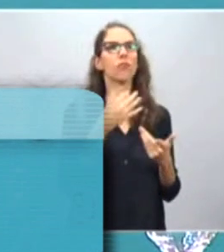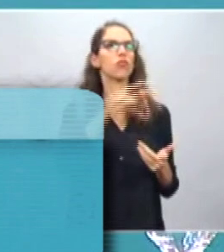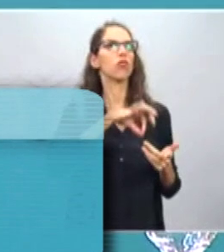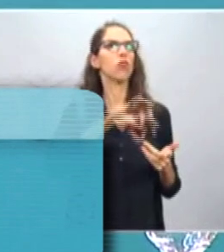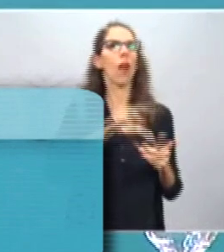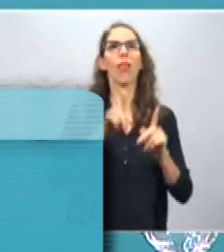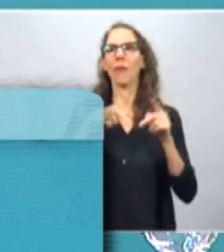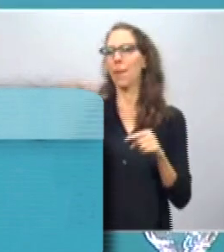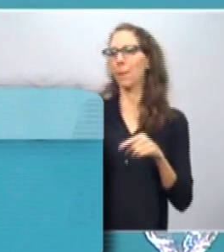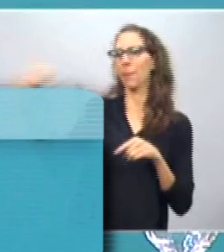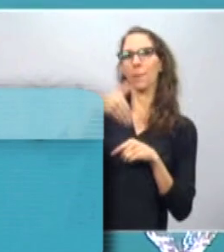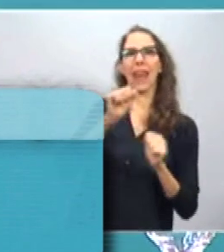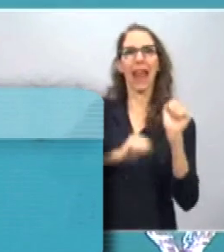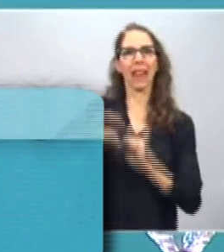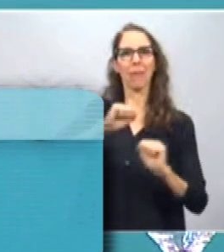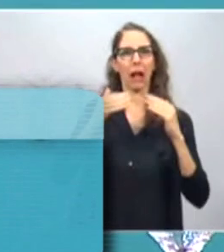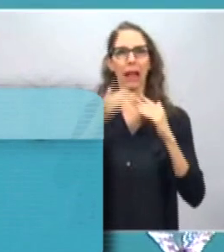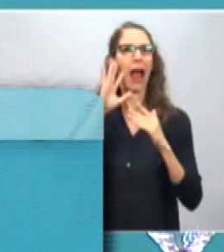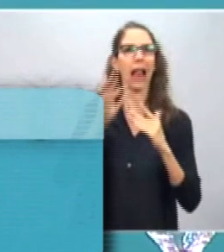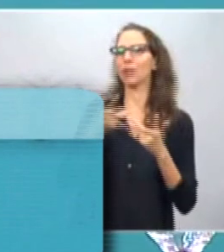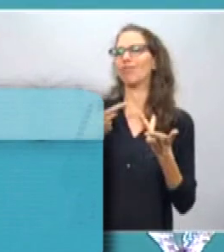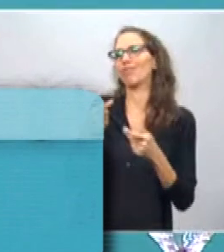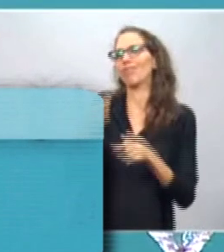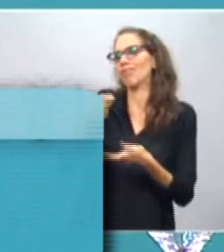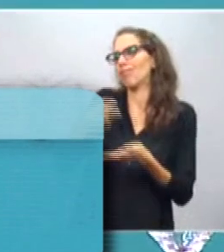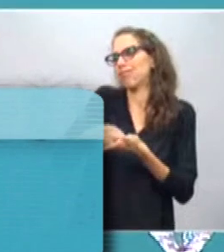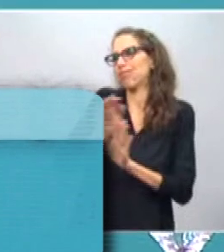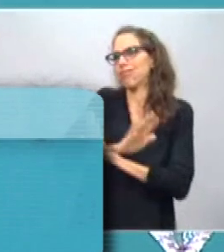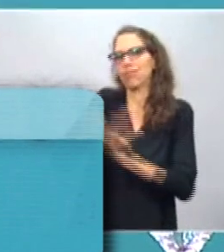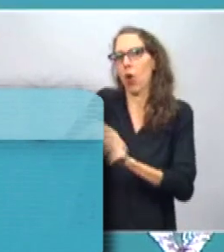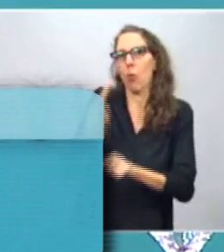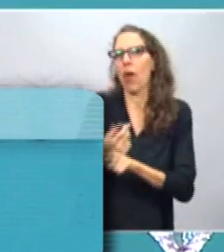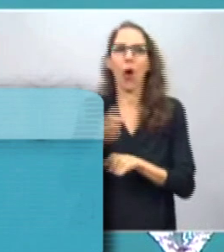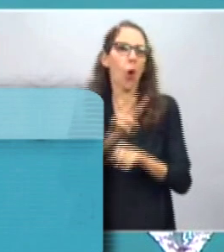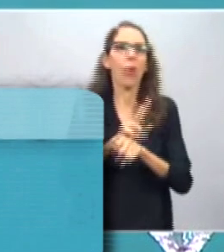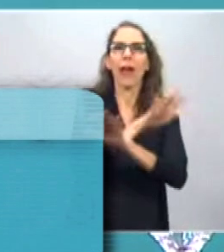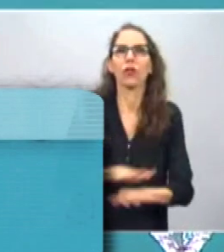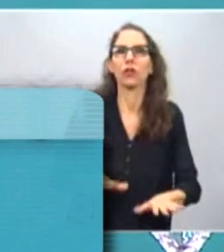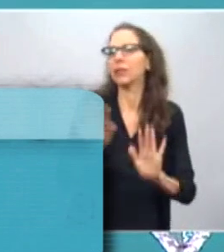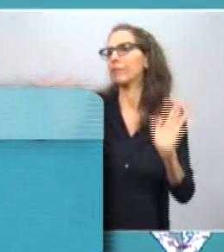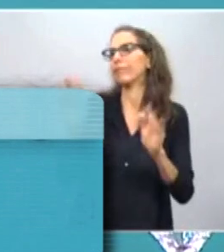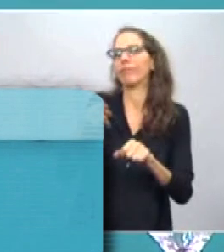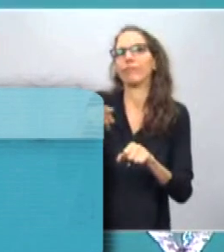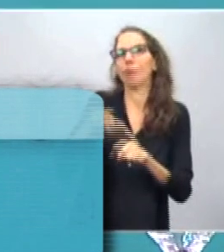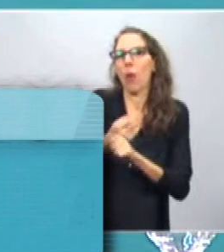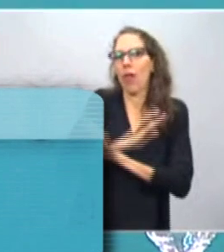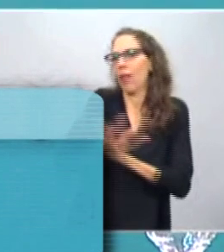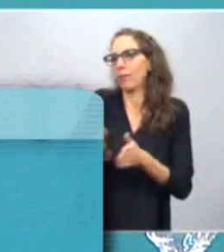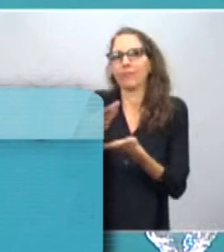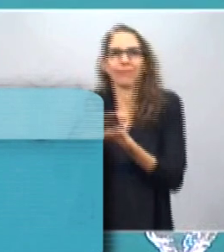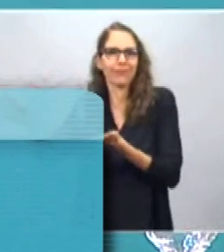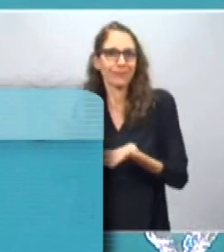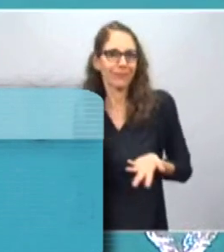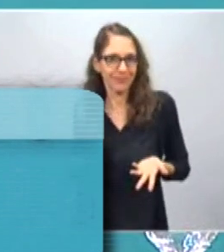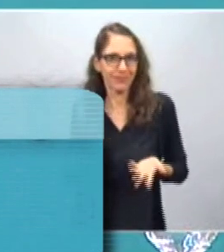que le dependía, que a veces cuida a los chicos, hace distintas tareas. Por lo tanto, seguramente, y eso es lo que